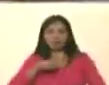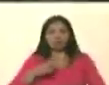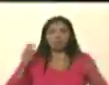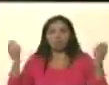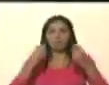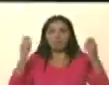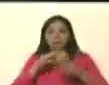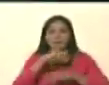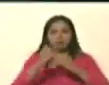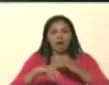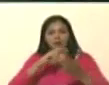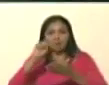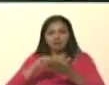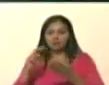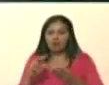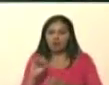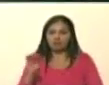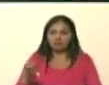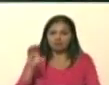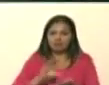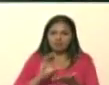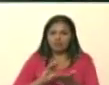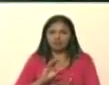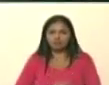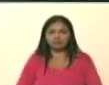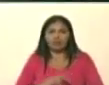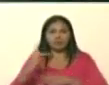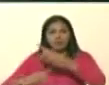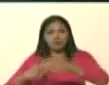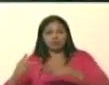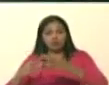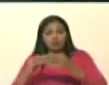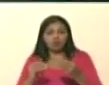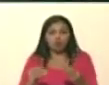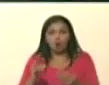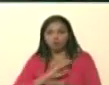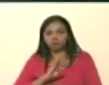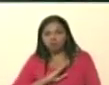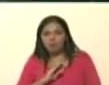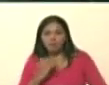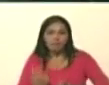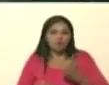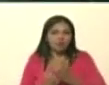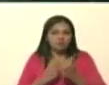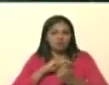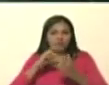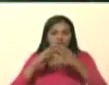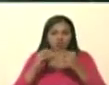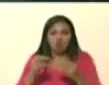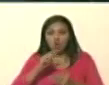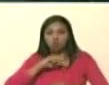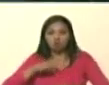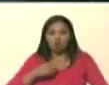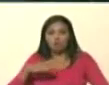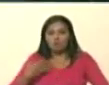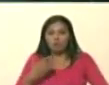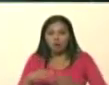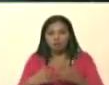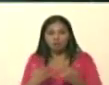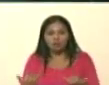un plan a nivel nacional central de producción en todos los rubros apoyando todo lo que se puede y más allá